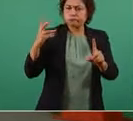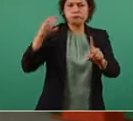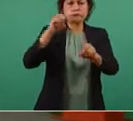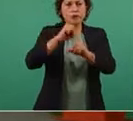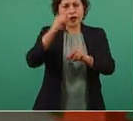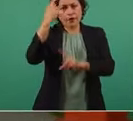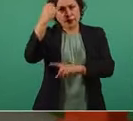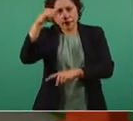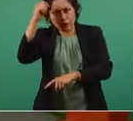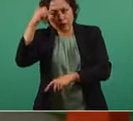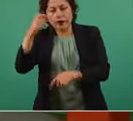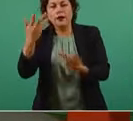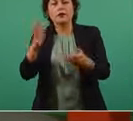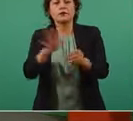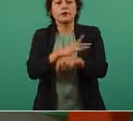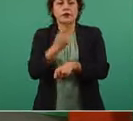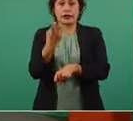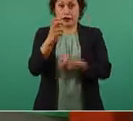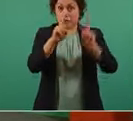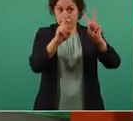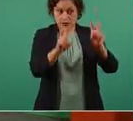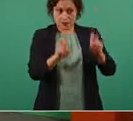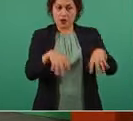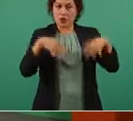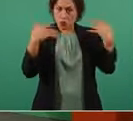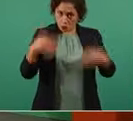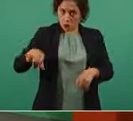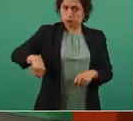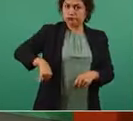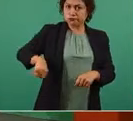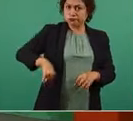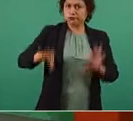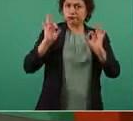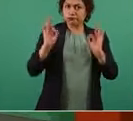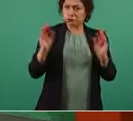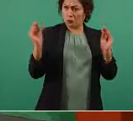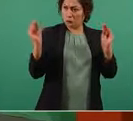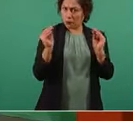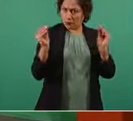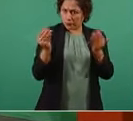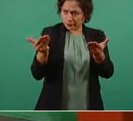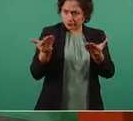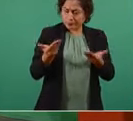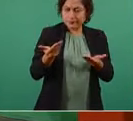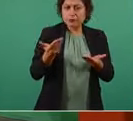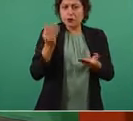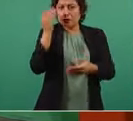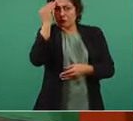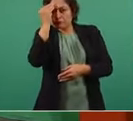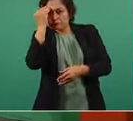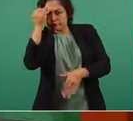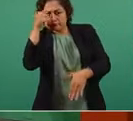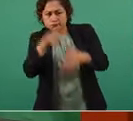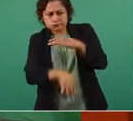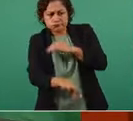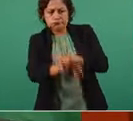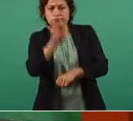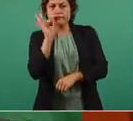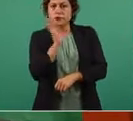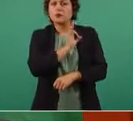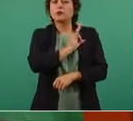porque son buenos temas de discusión, de análisis, de reflexión, de